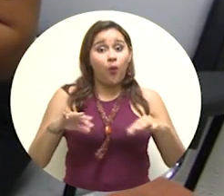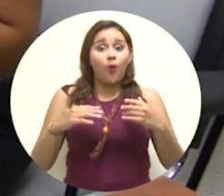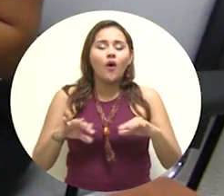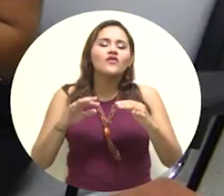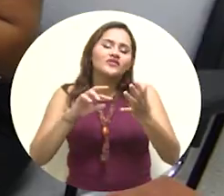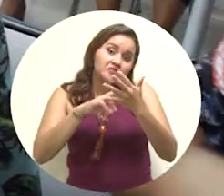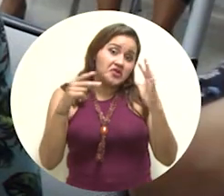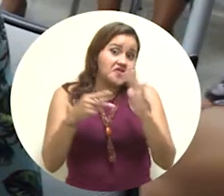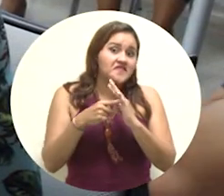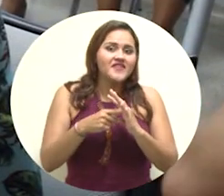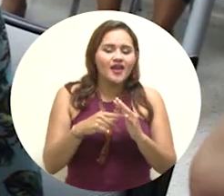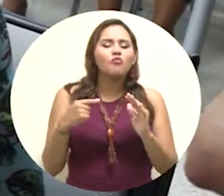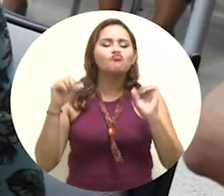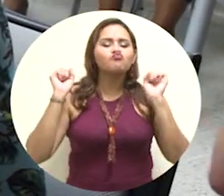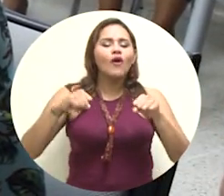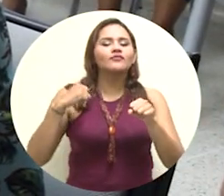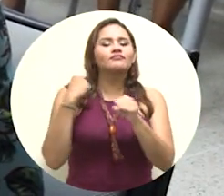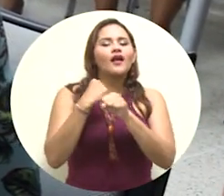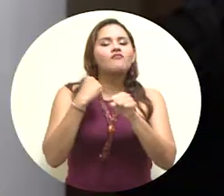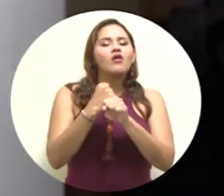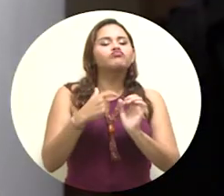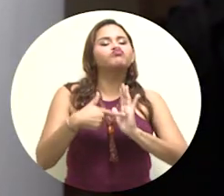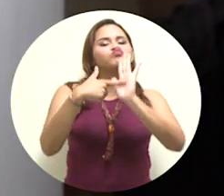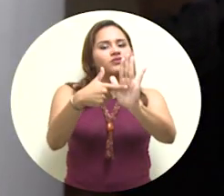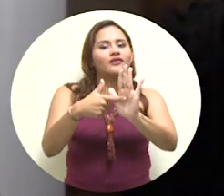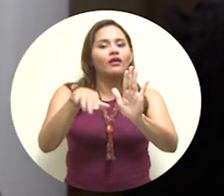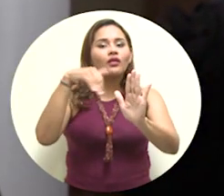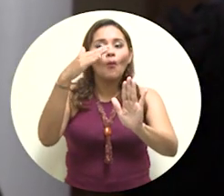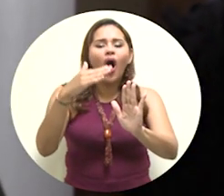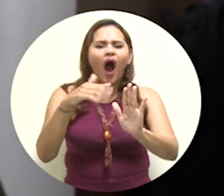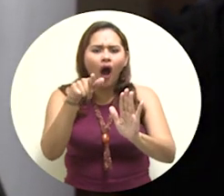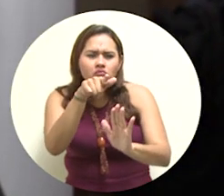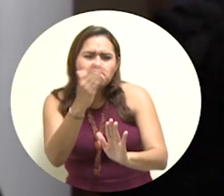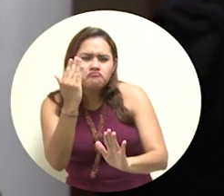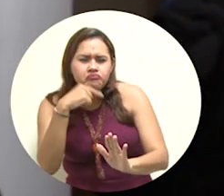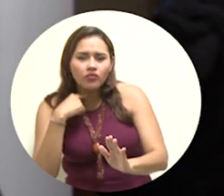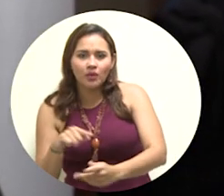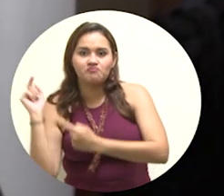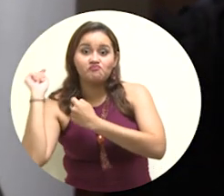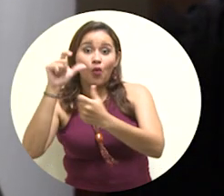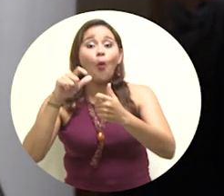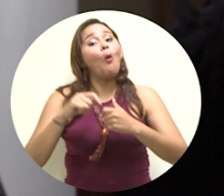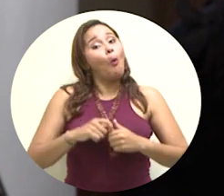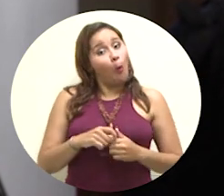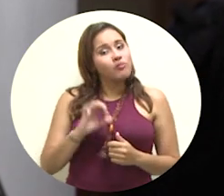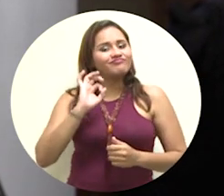obtener incentivos para sus producciones. Bueno, pues ha sido una experiencia